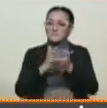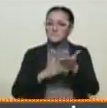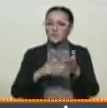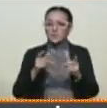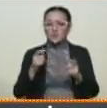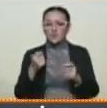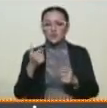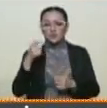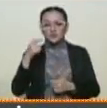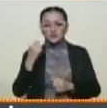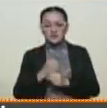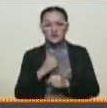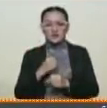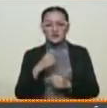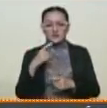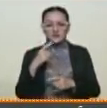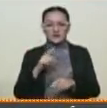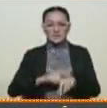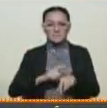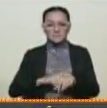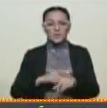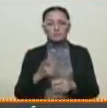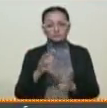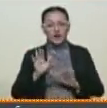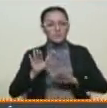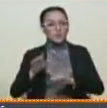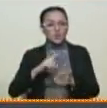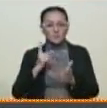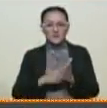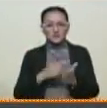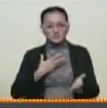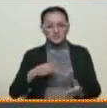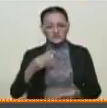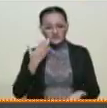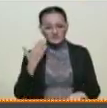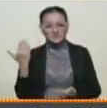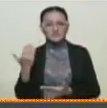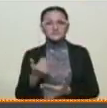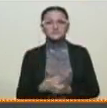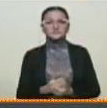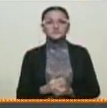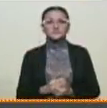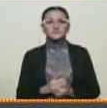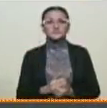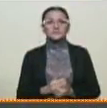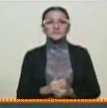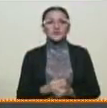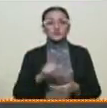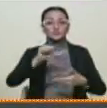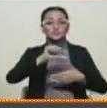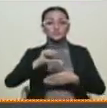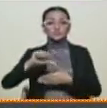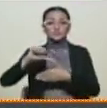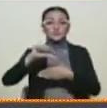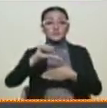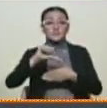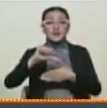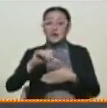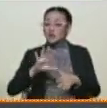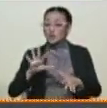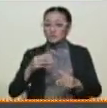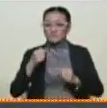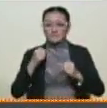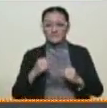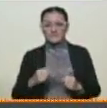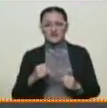nosotros, presidente Lukashenko. Sabemos que contamos con usted. Cuente con nosotros. Ahí en Sudamérica estamos firmes en la batalla de la